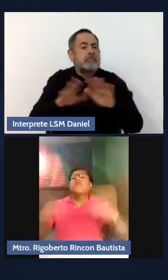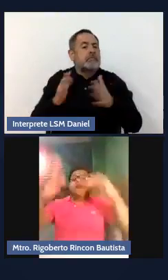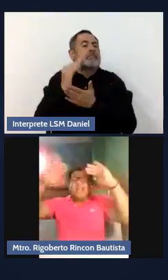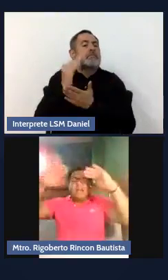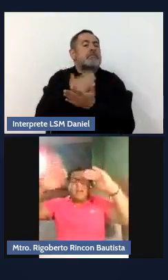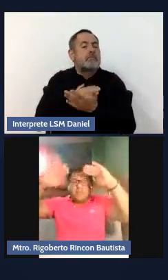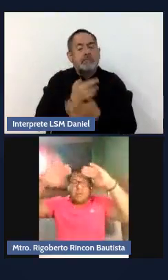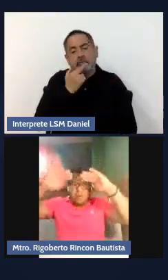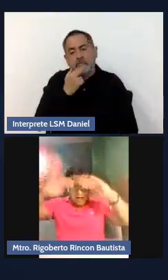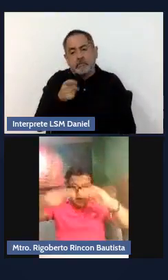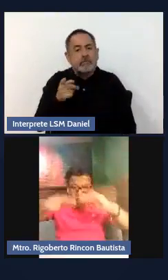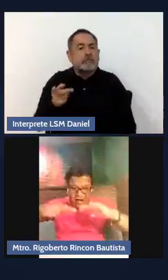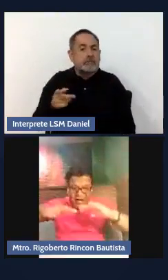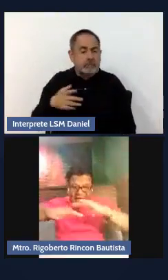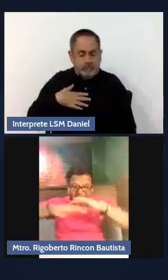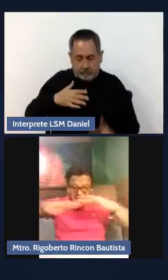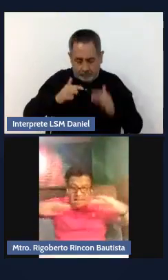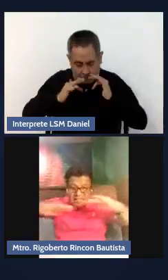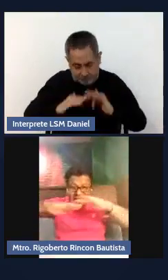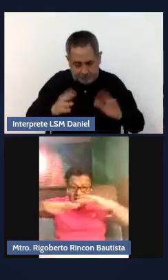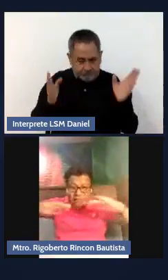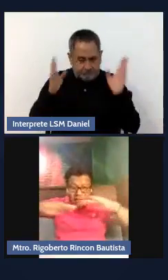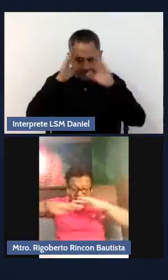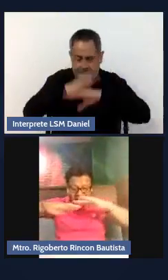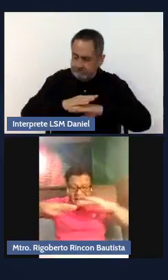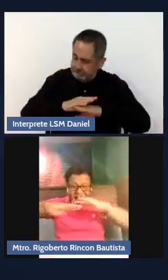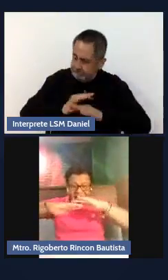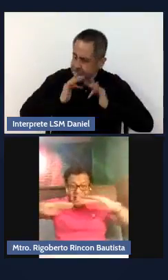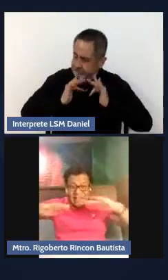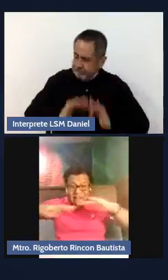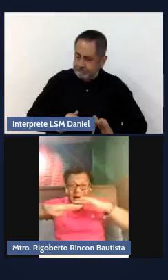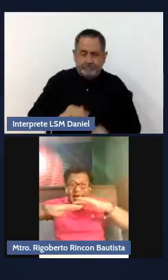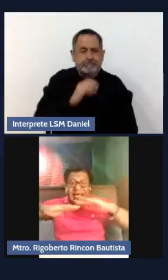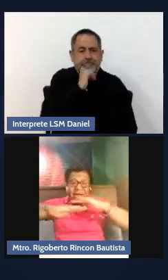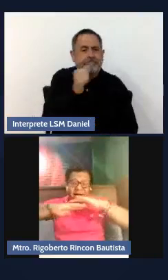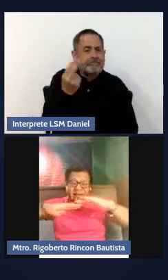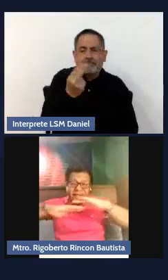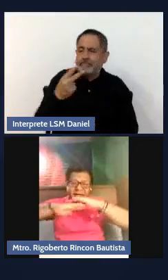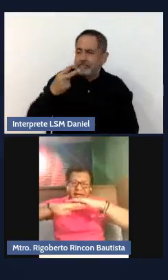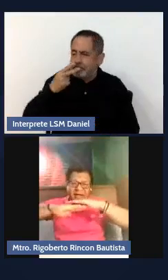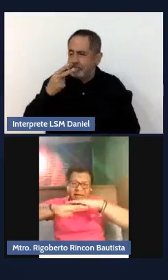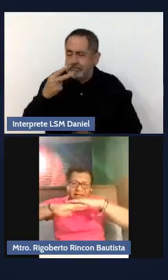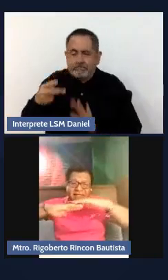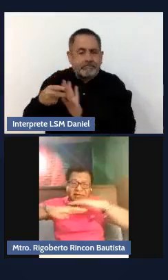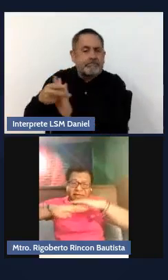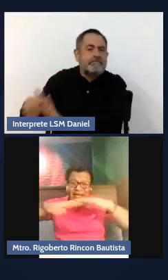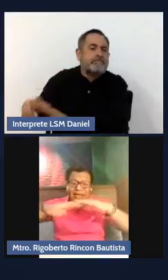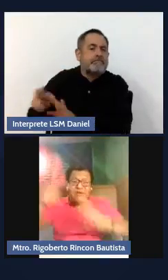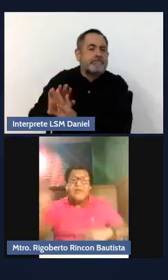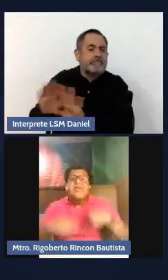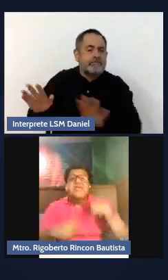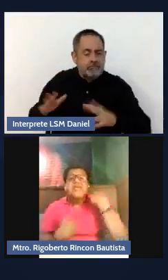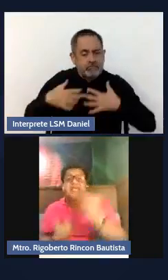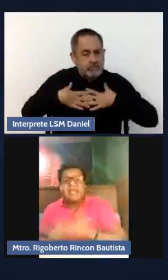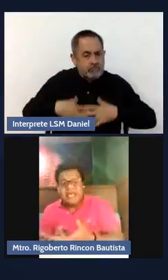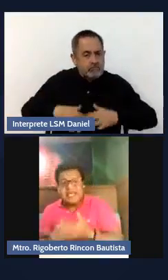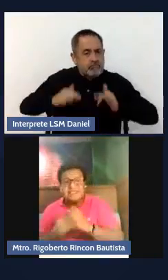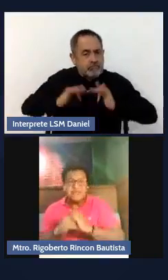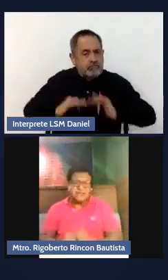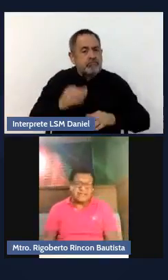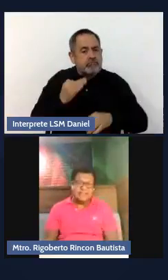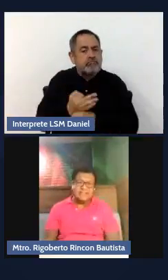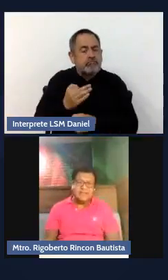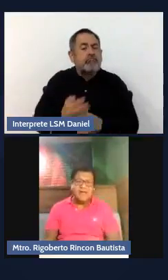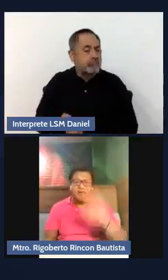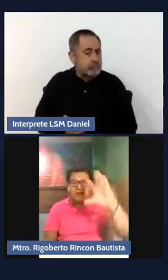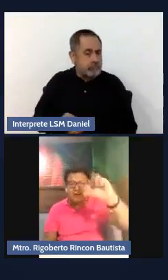vuelvo a regular a mi estado, a mi stand-by, a mi estado de equilibrio y regreso otra vez, ¿no? A lo